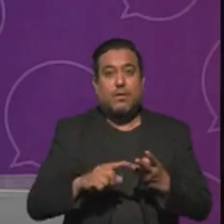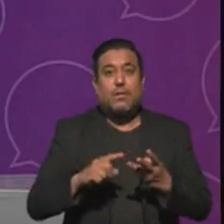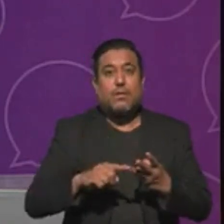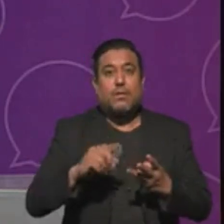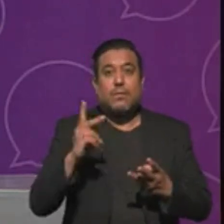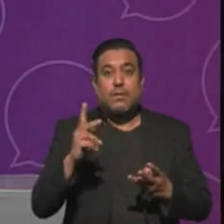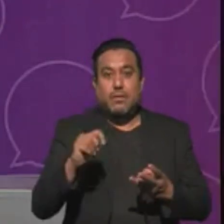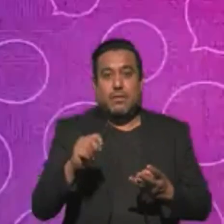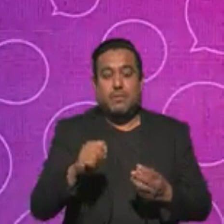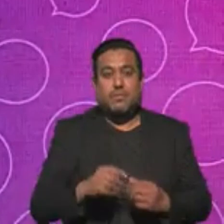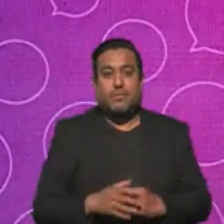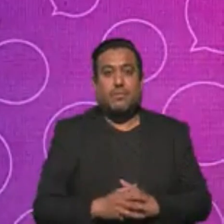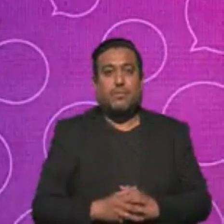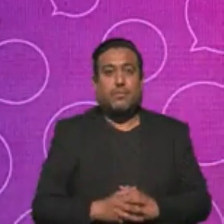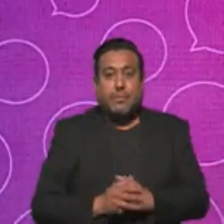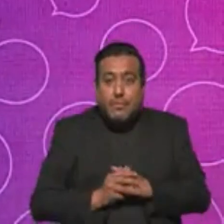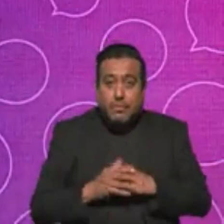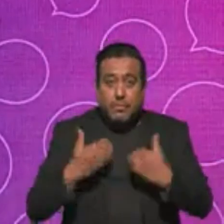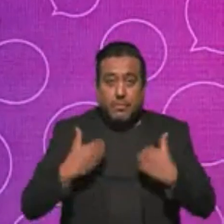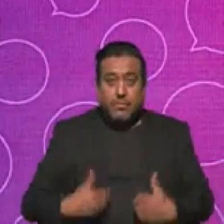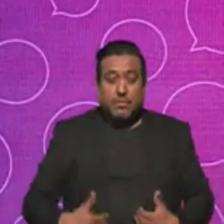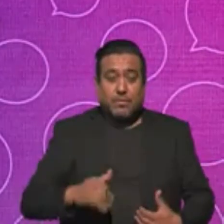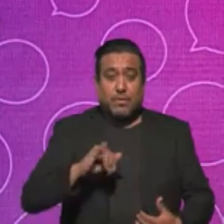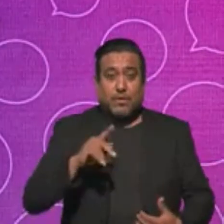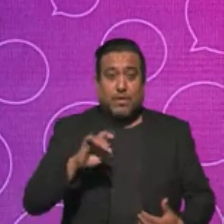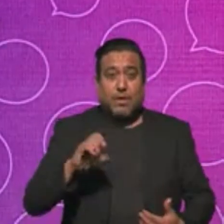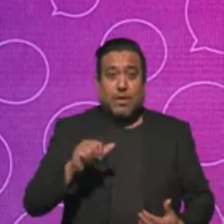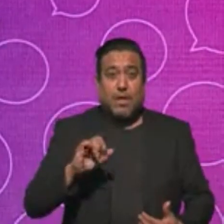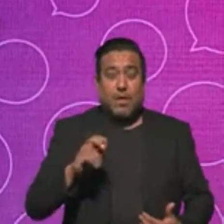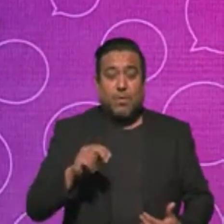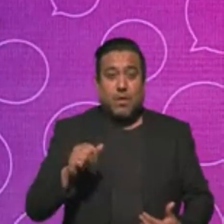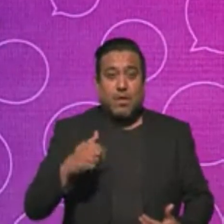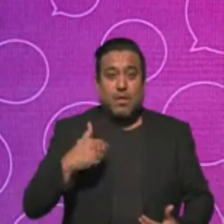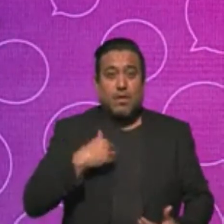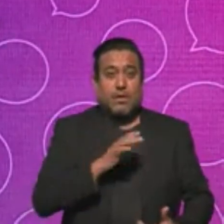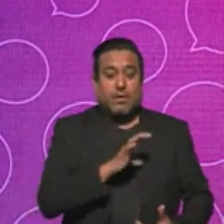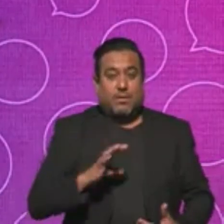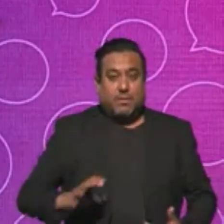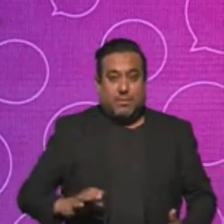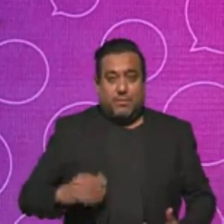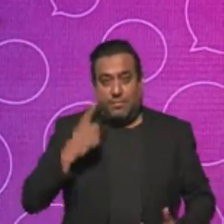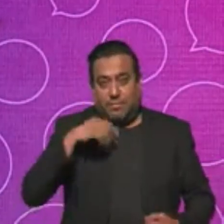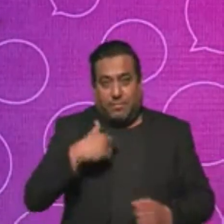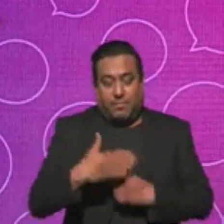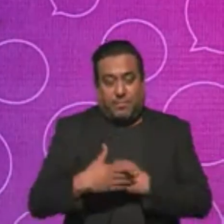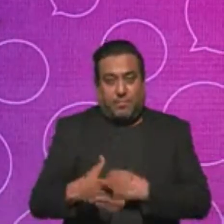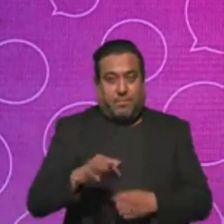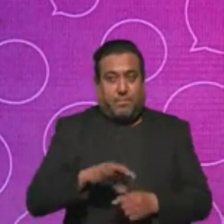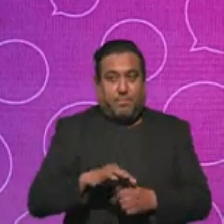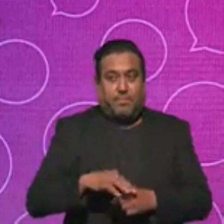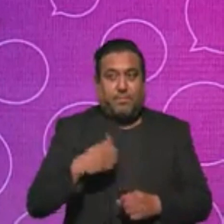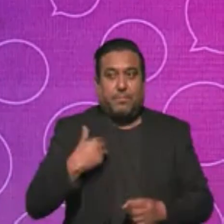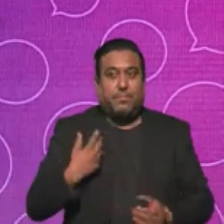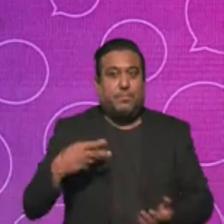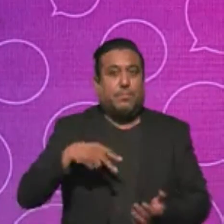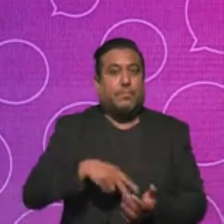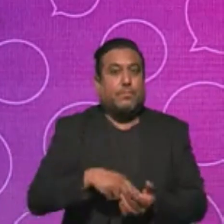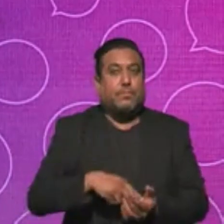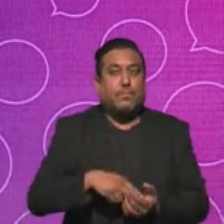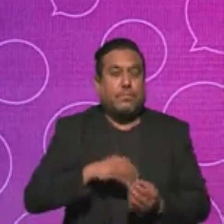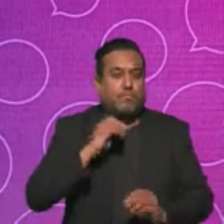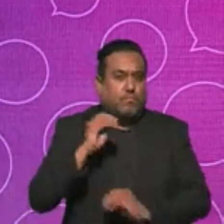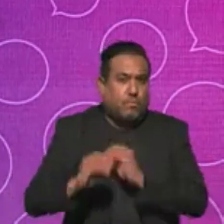trabajo Soy Jorge Acuña Tu candidato a la presidencia municipal de Celaya participo en esta ocasión en este debate entre